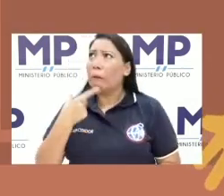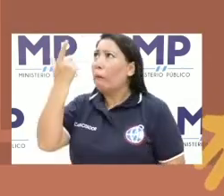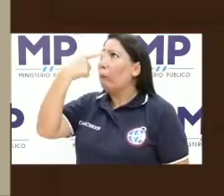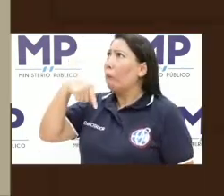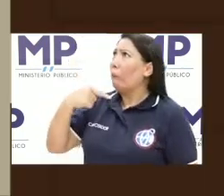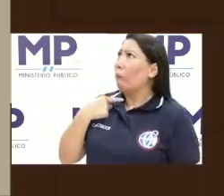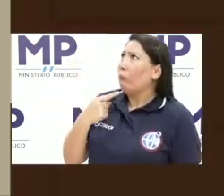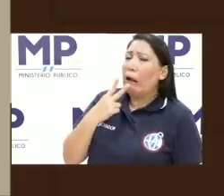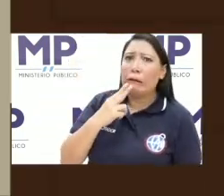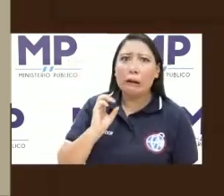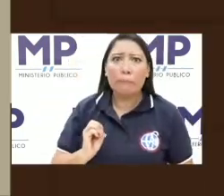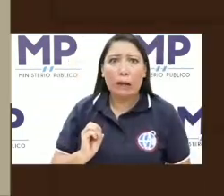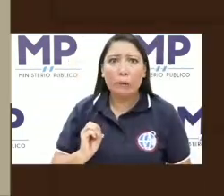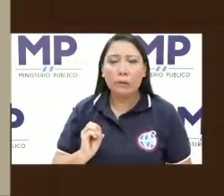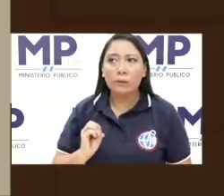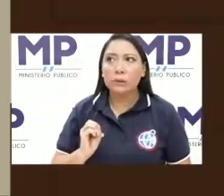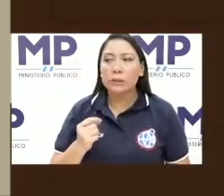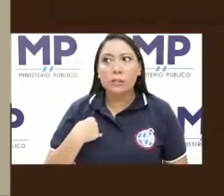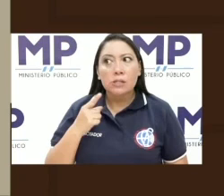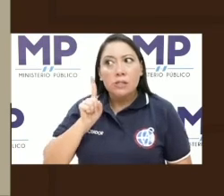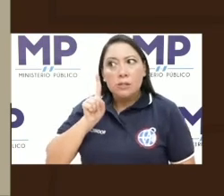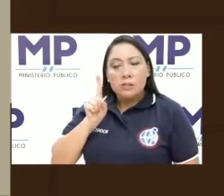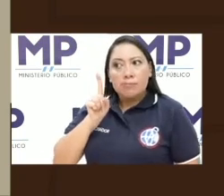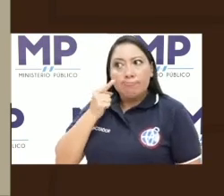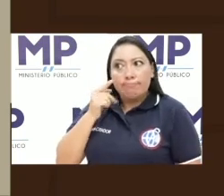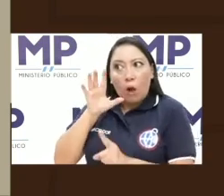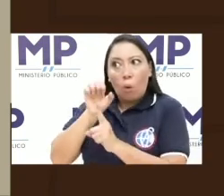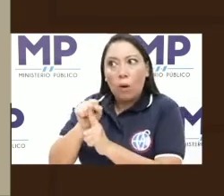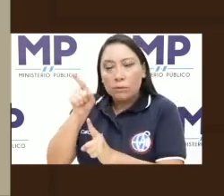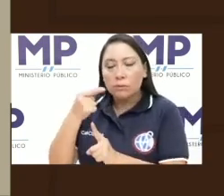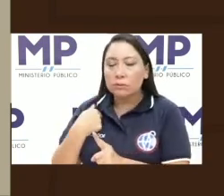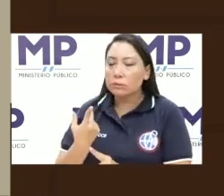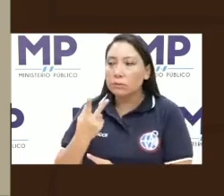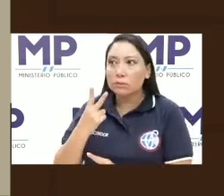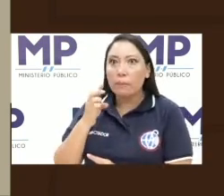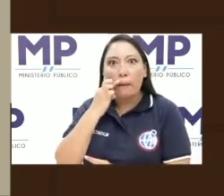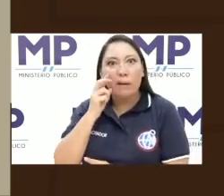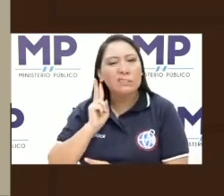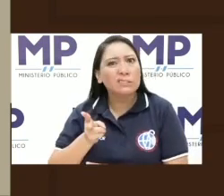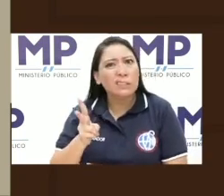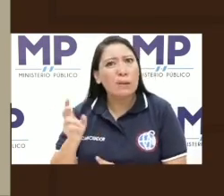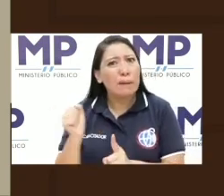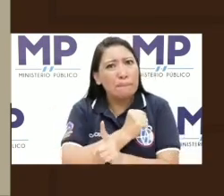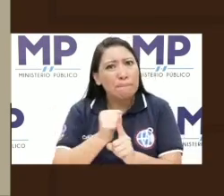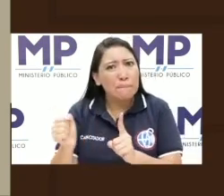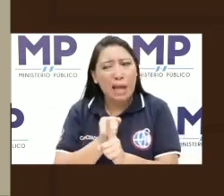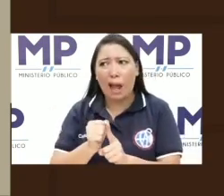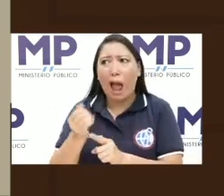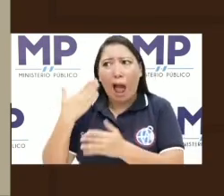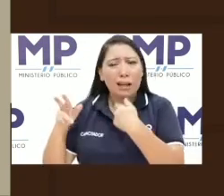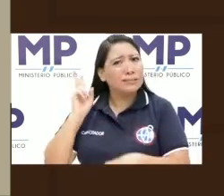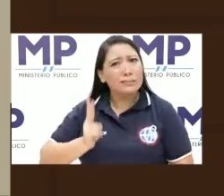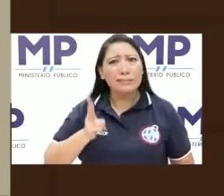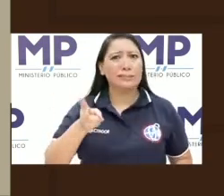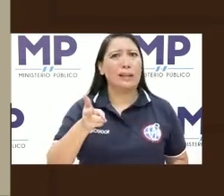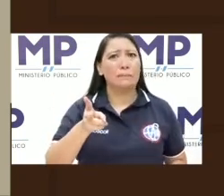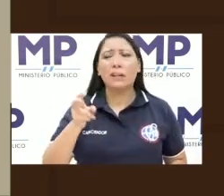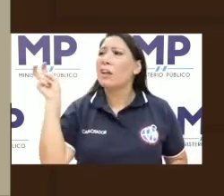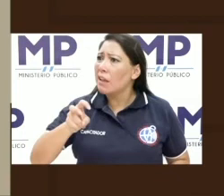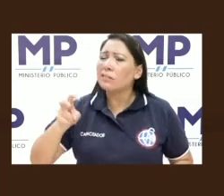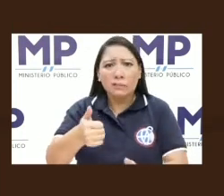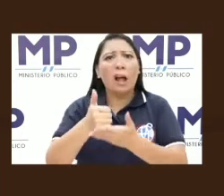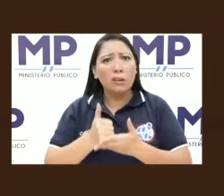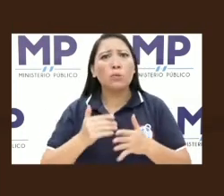magnimakta mankin chopta khaskin bano mangwetam tak suche khelako banchech lenucha mangatet nabe